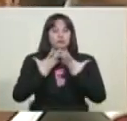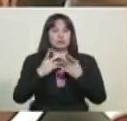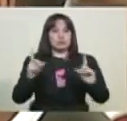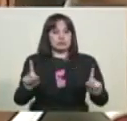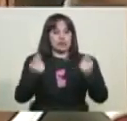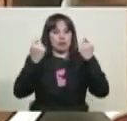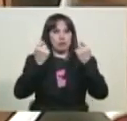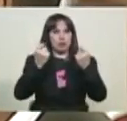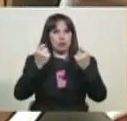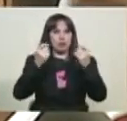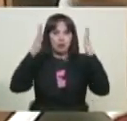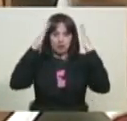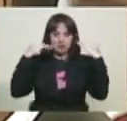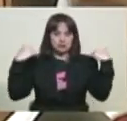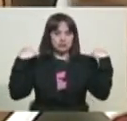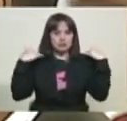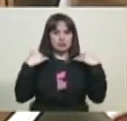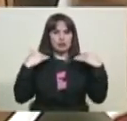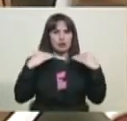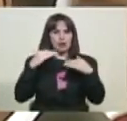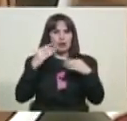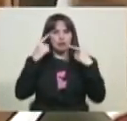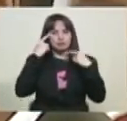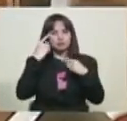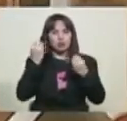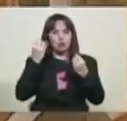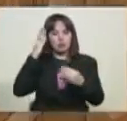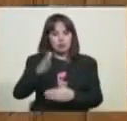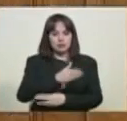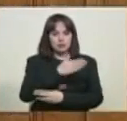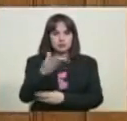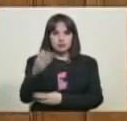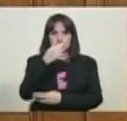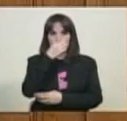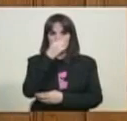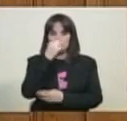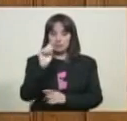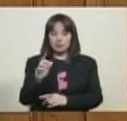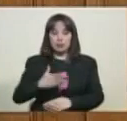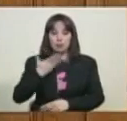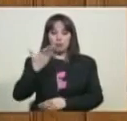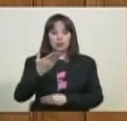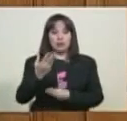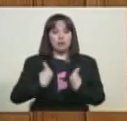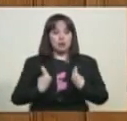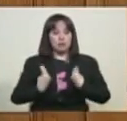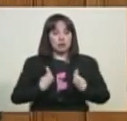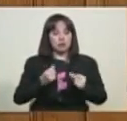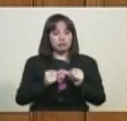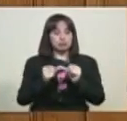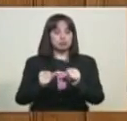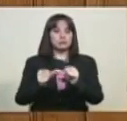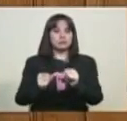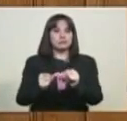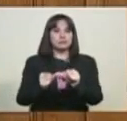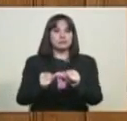fue la Chinita, con sus bendiciones hermosas, la que nos dio la posibilidad de seguir viviendo. Así lo